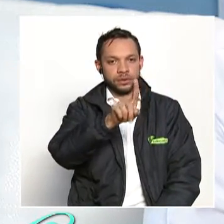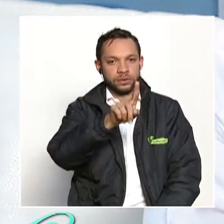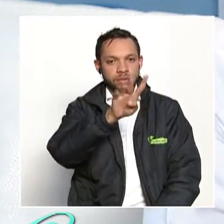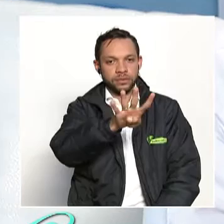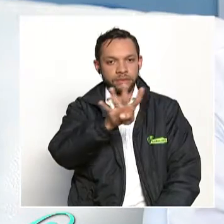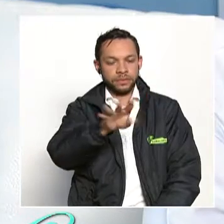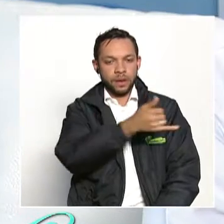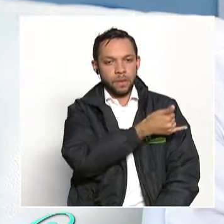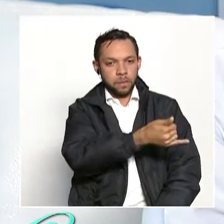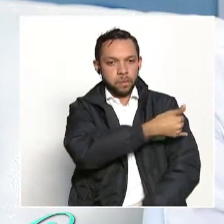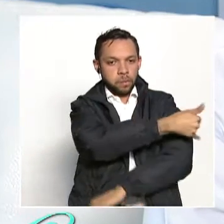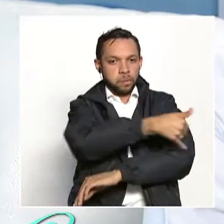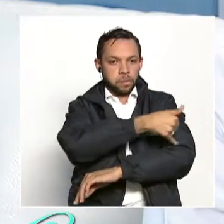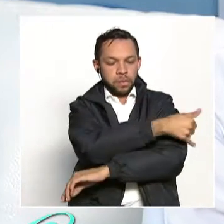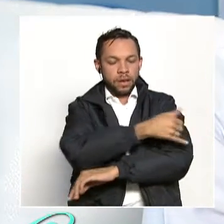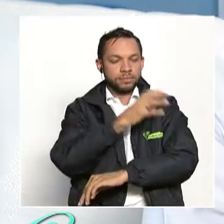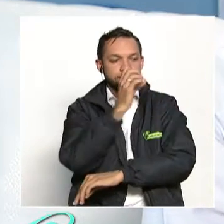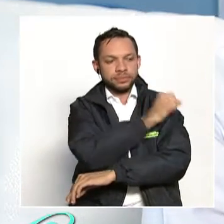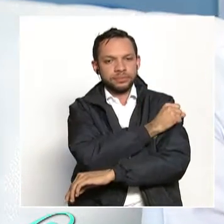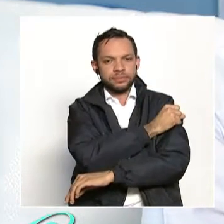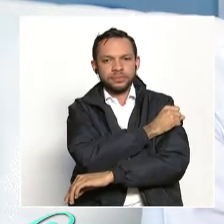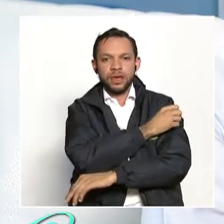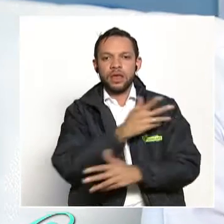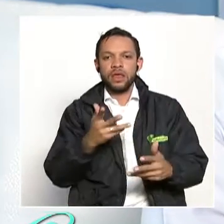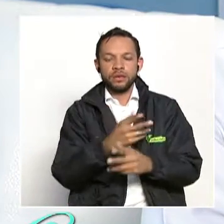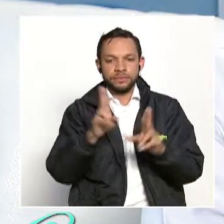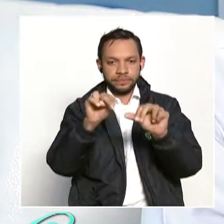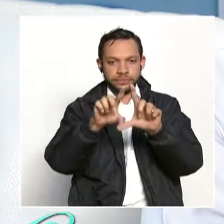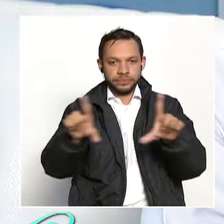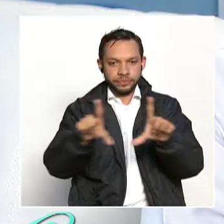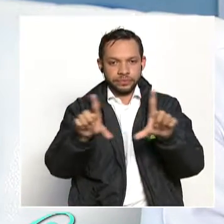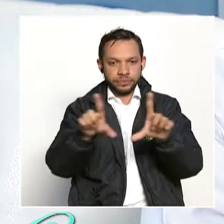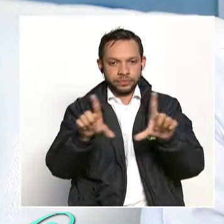241-9144. Ustedes buscando en la página